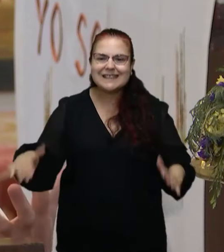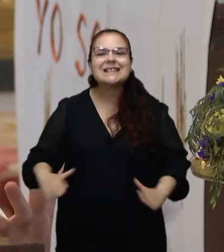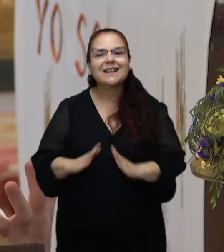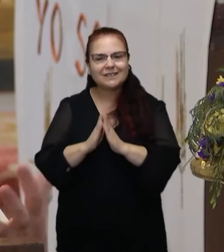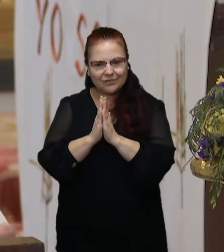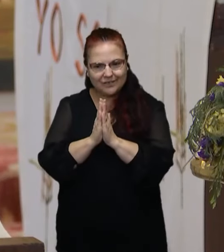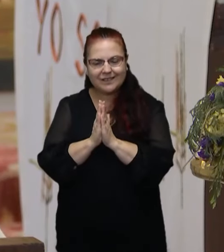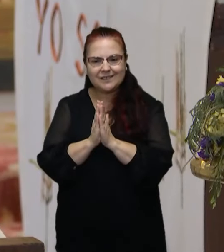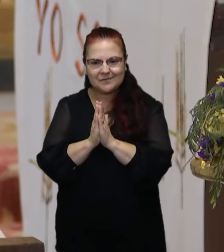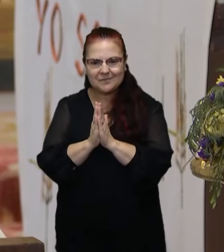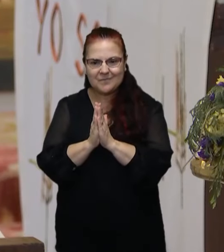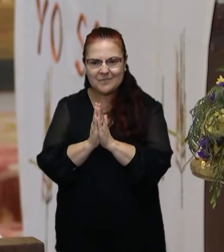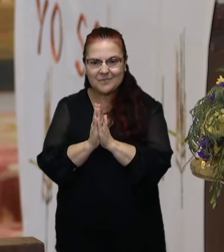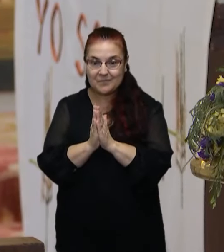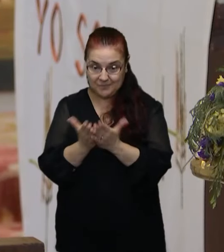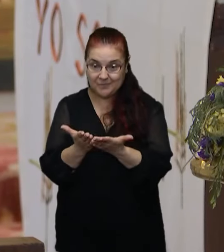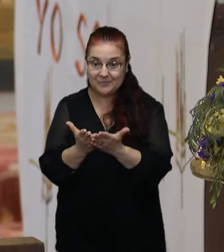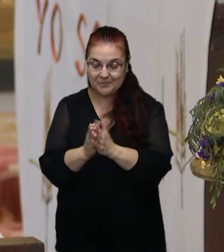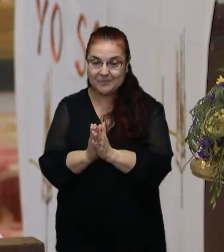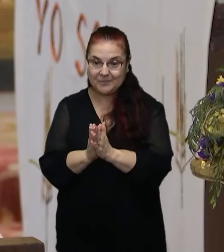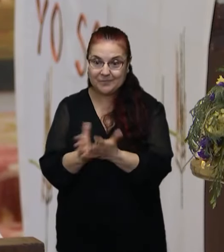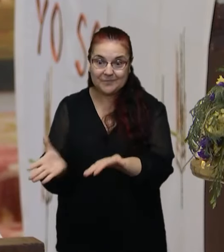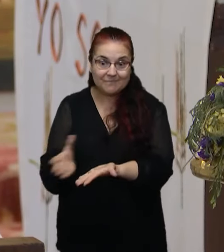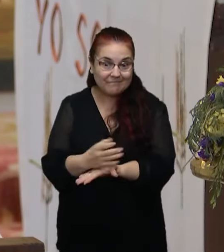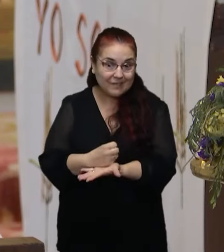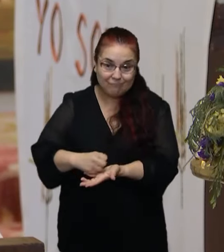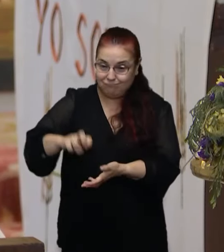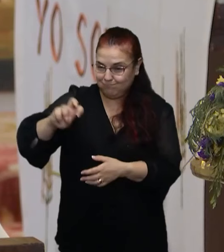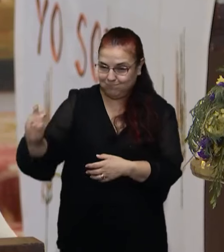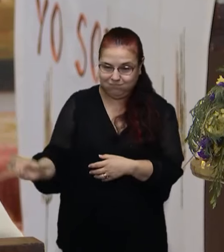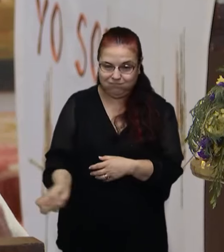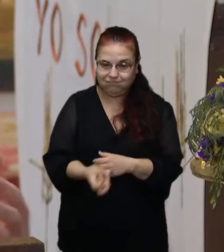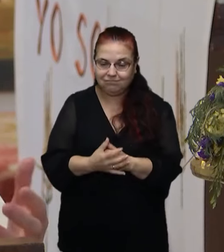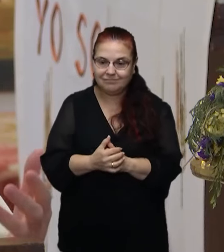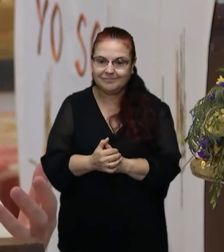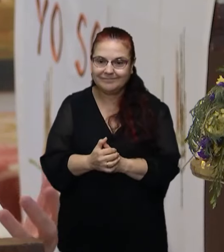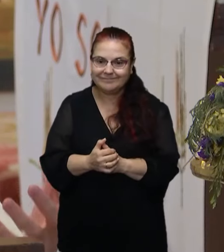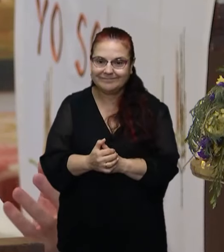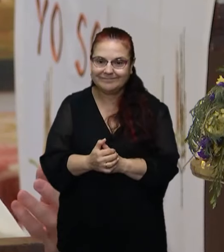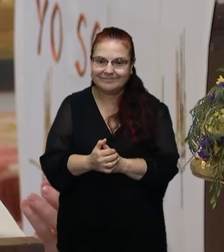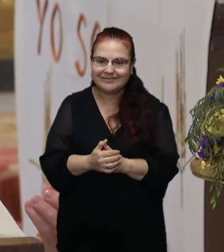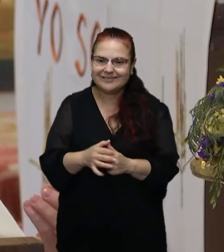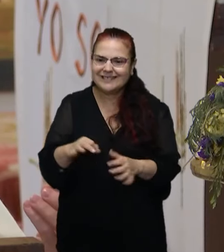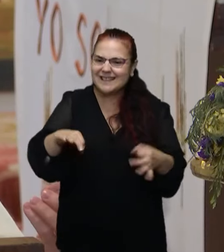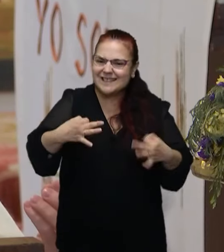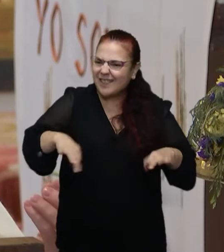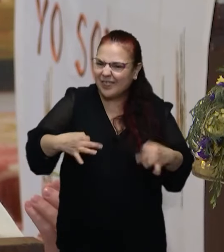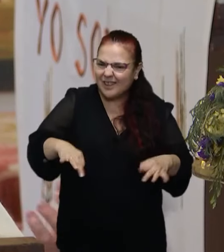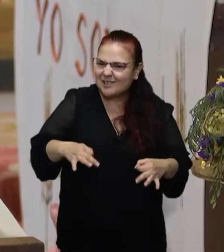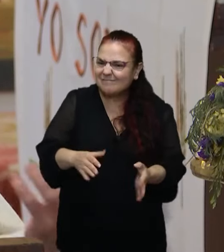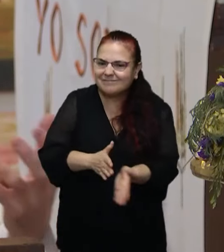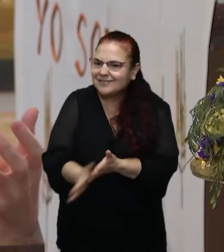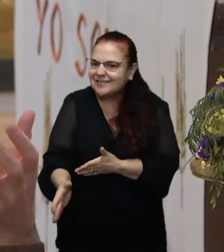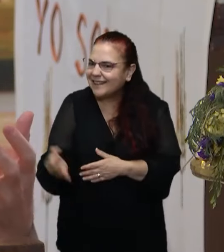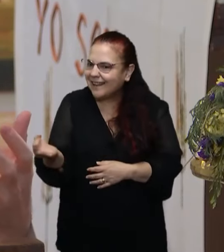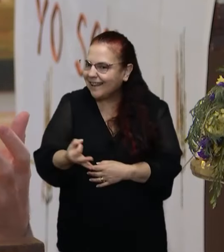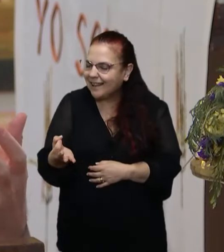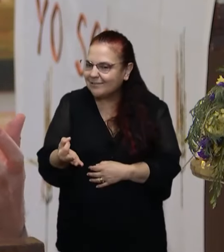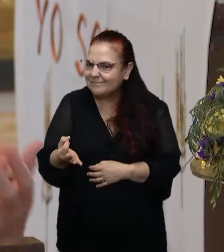santifica todas las demás virtudes. Humildad es